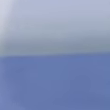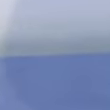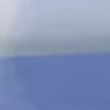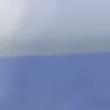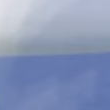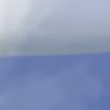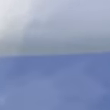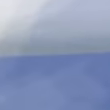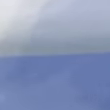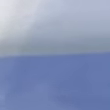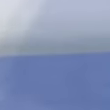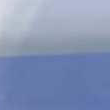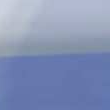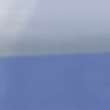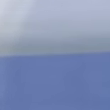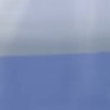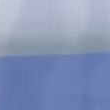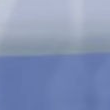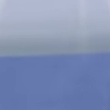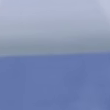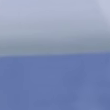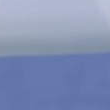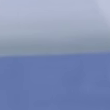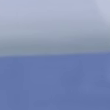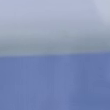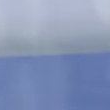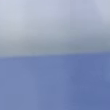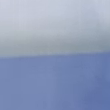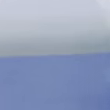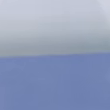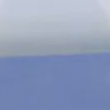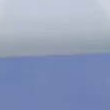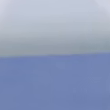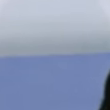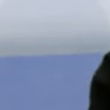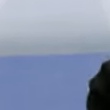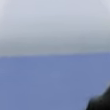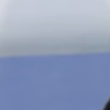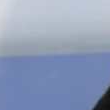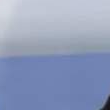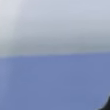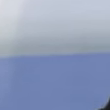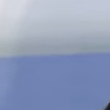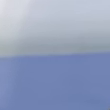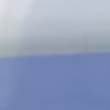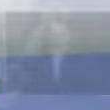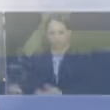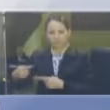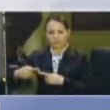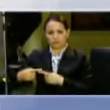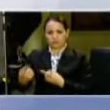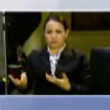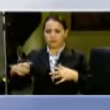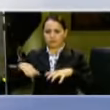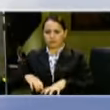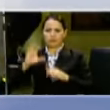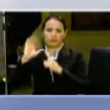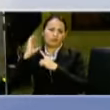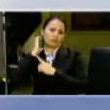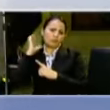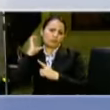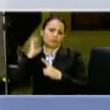ayudará a tomar mejores decisiones. Quiero presentarles a mis compañeros, quienes son integrantes de la Comisión